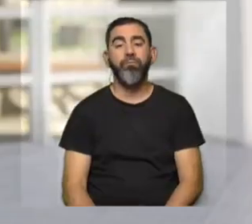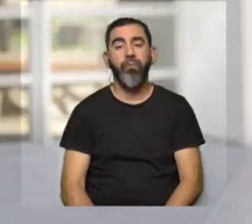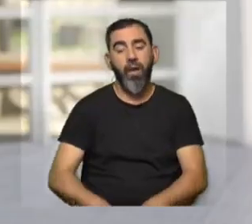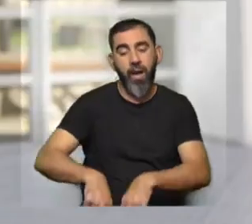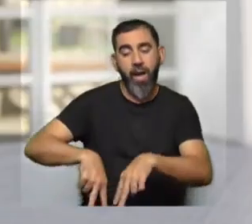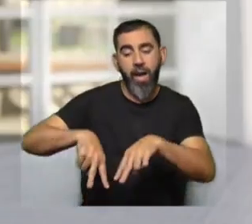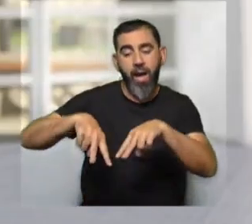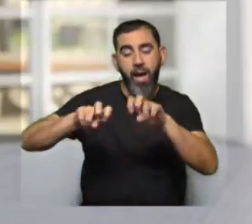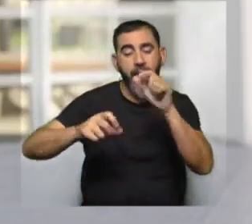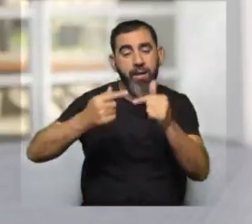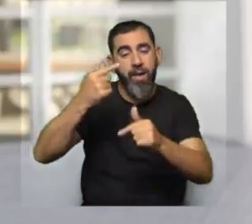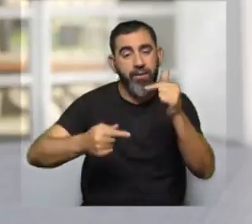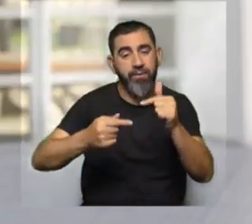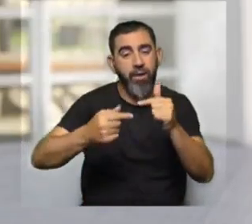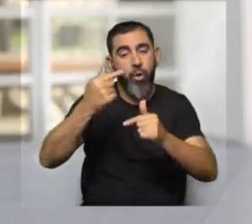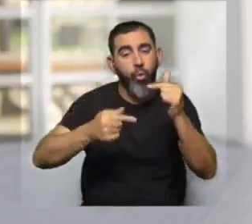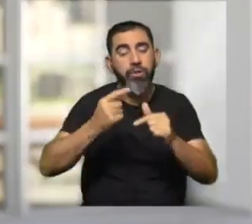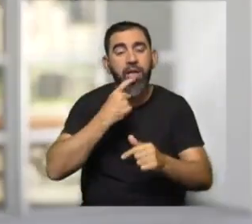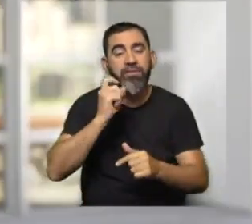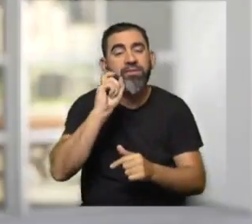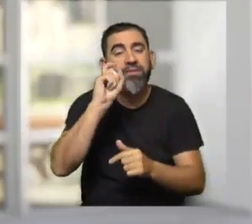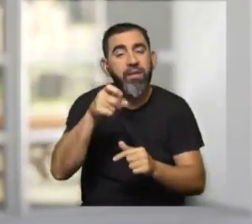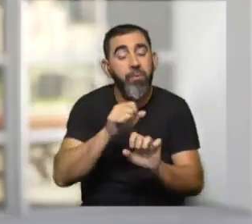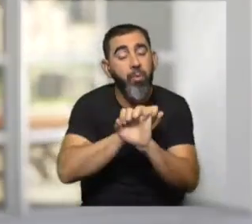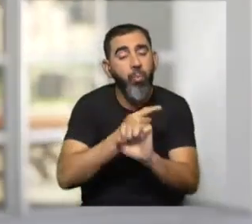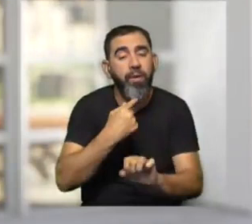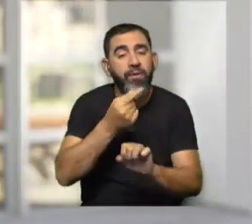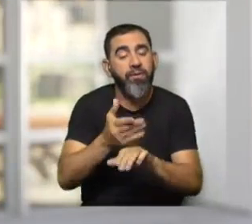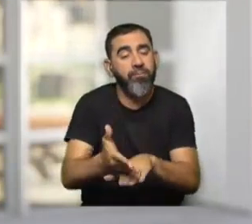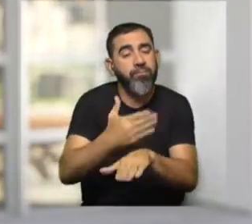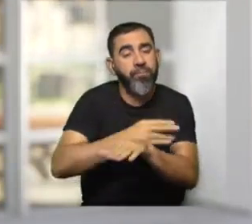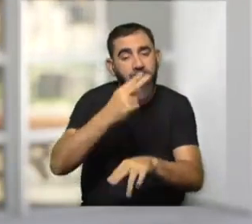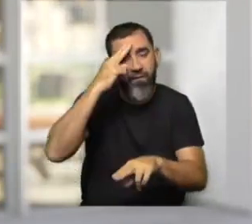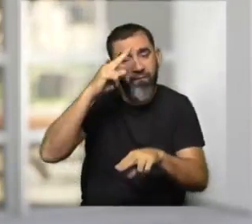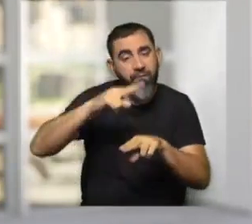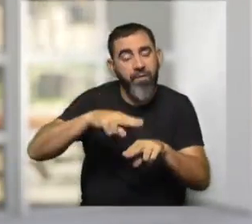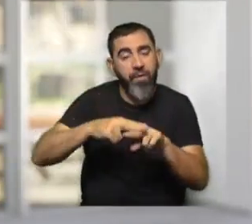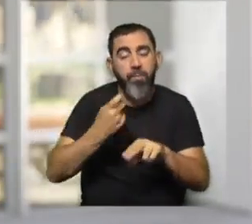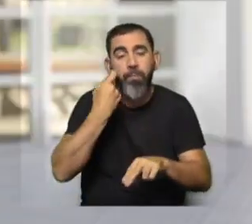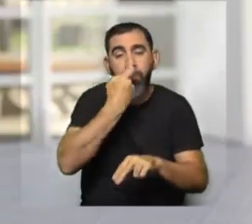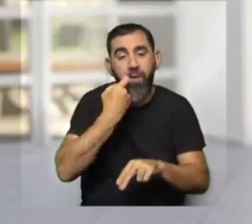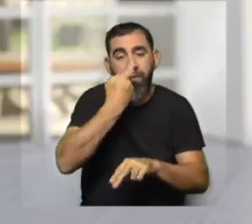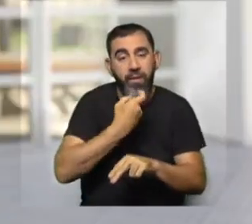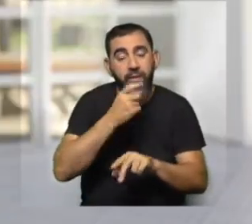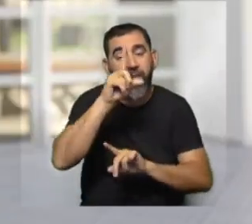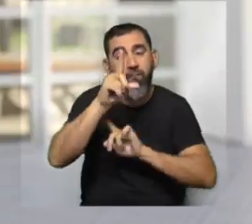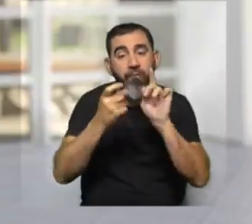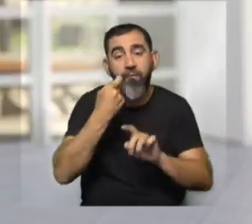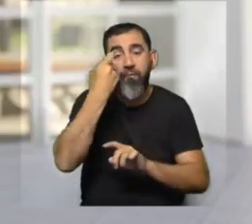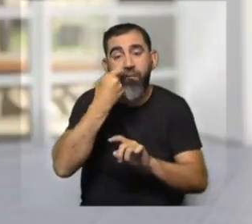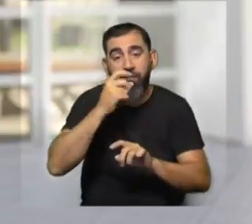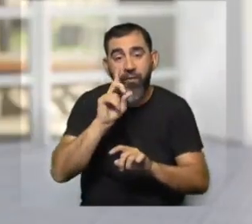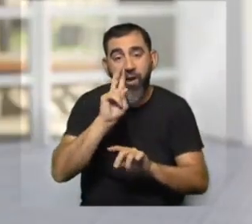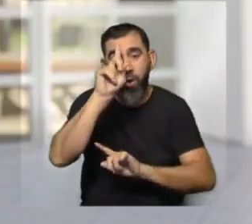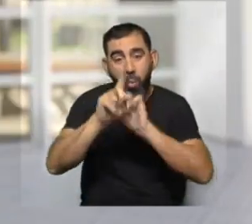Analizar algunos parámetros y componentes de la saliva puede ayudar a diagnosticar enfermedades odontológicas. La Facultad de Odontología